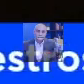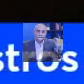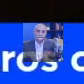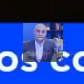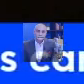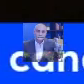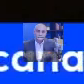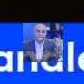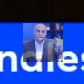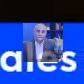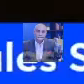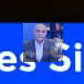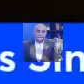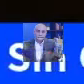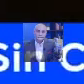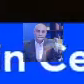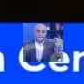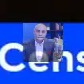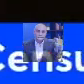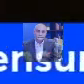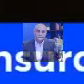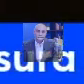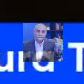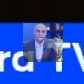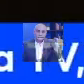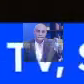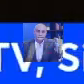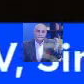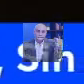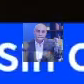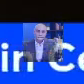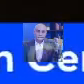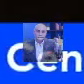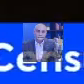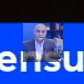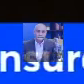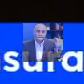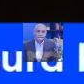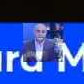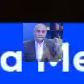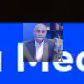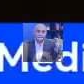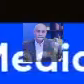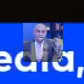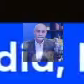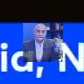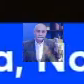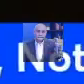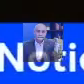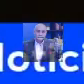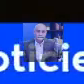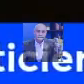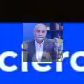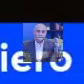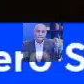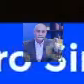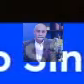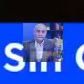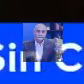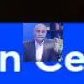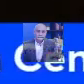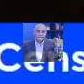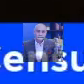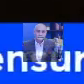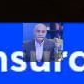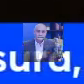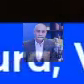ve de confianza entre las esposas de los mandatarios y obviamente también entre ellos, y es algo que nos beneficia